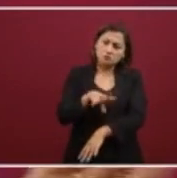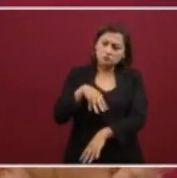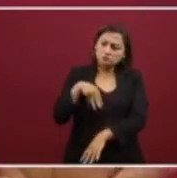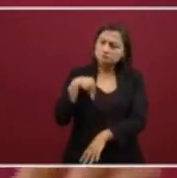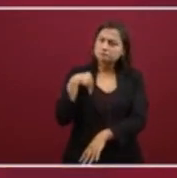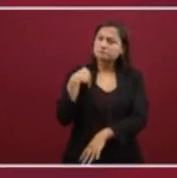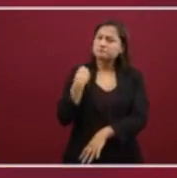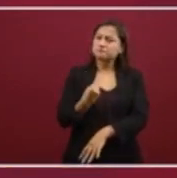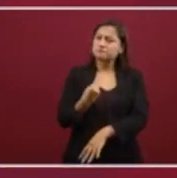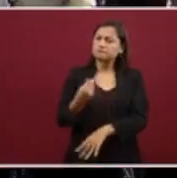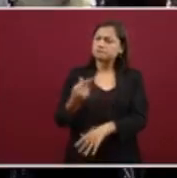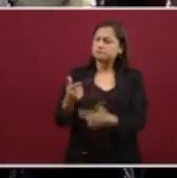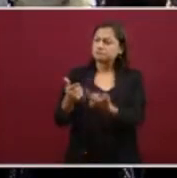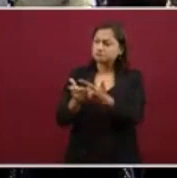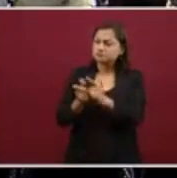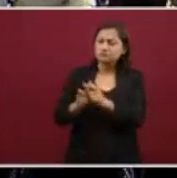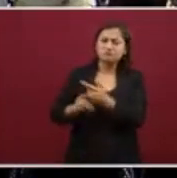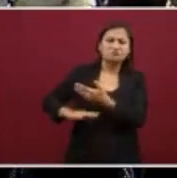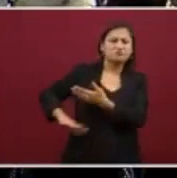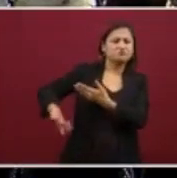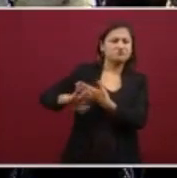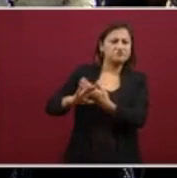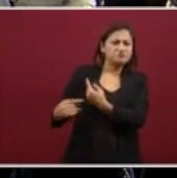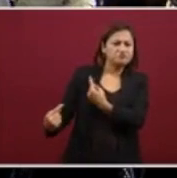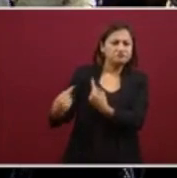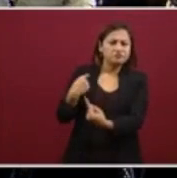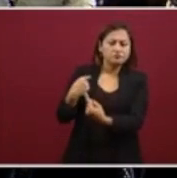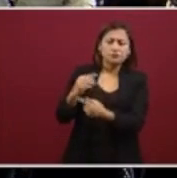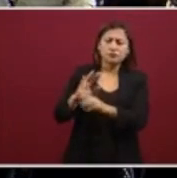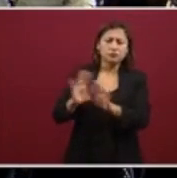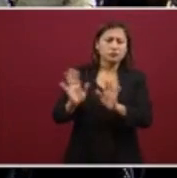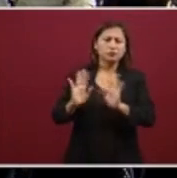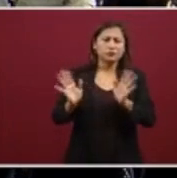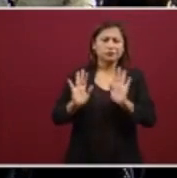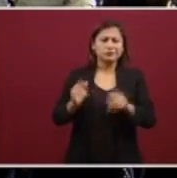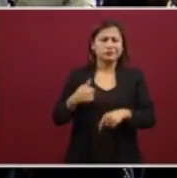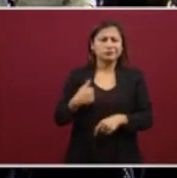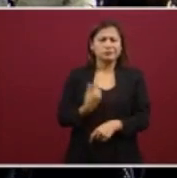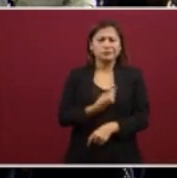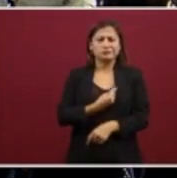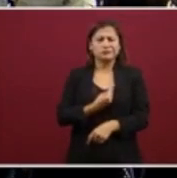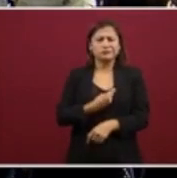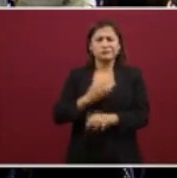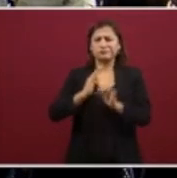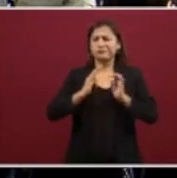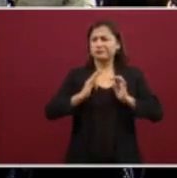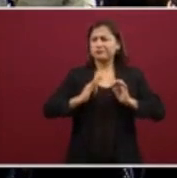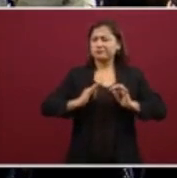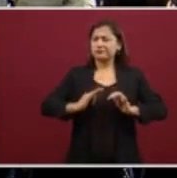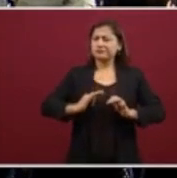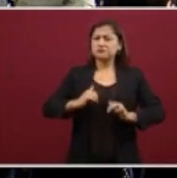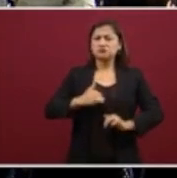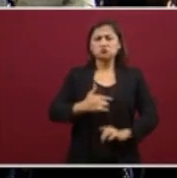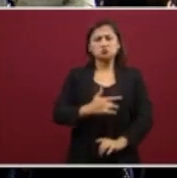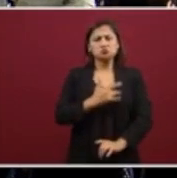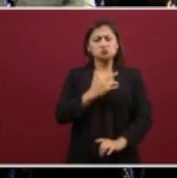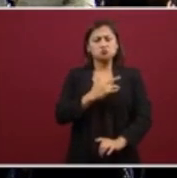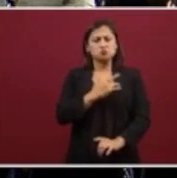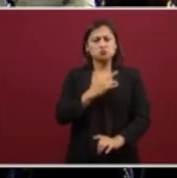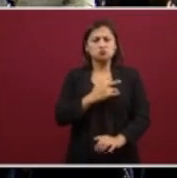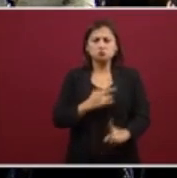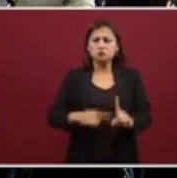cualquier embate. Entonces, por eso estoy optimista, tranquilo,